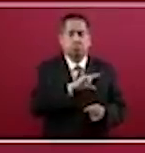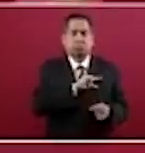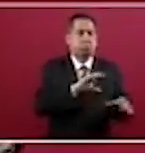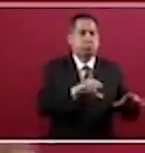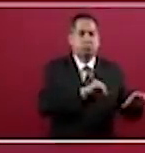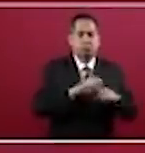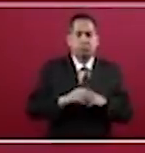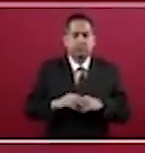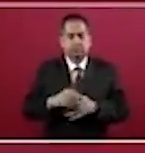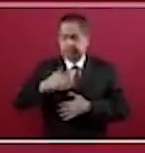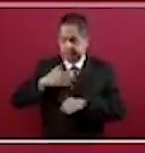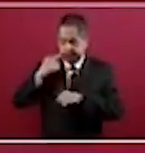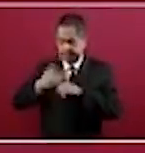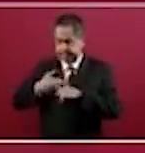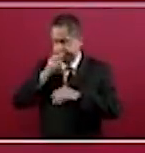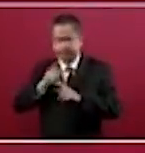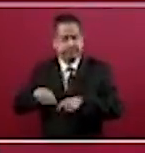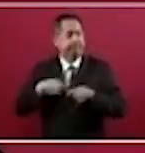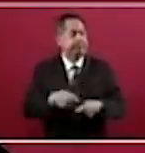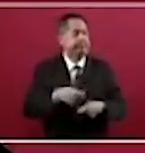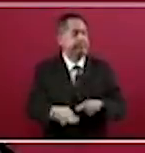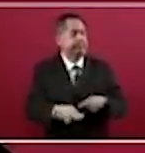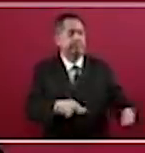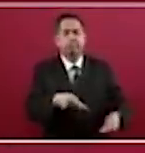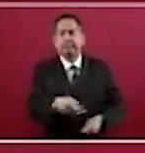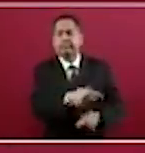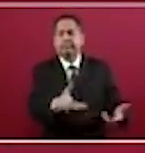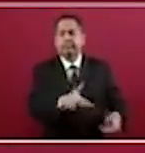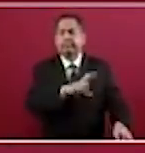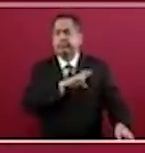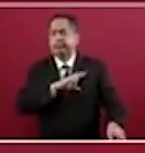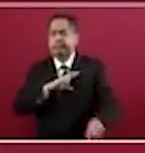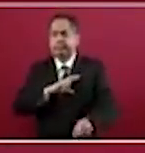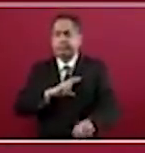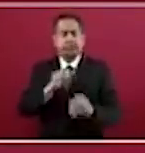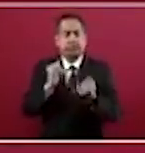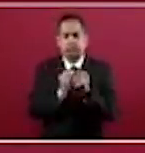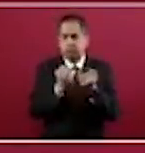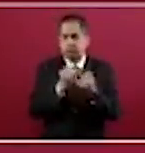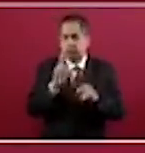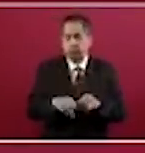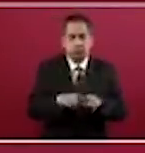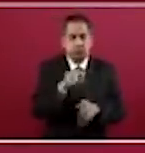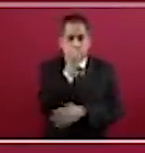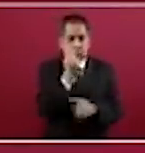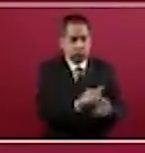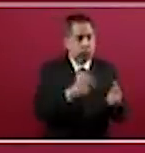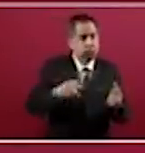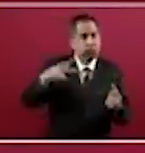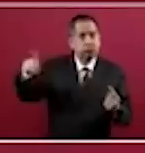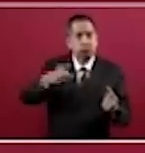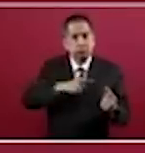de subrogar servicios, como lo hicieron con las estancias infantiles, las